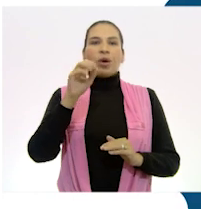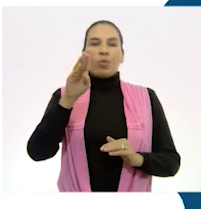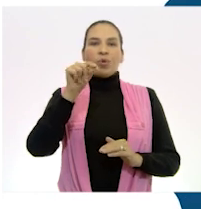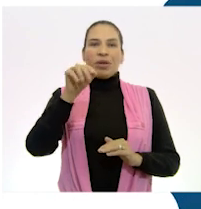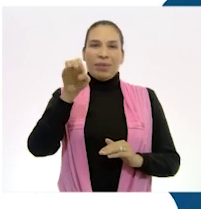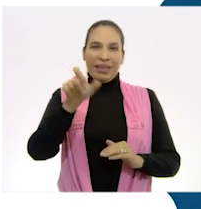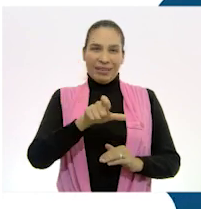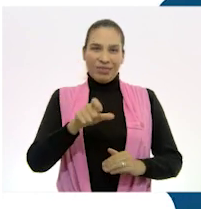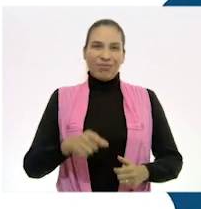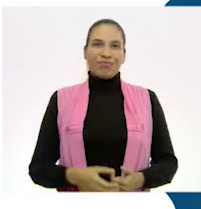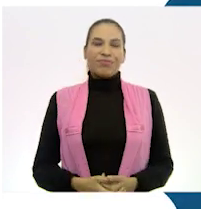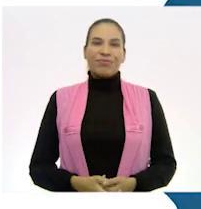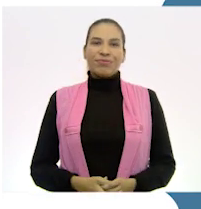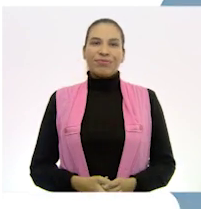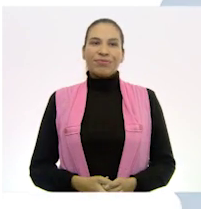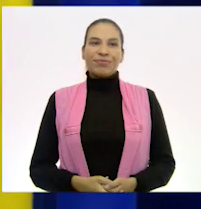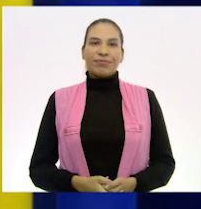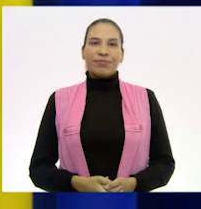aprendeencasa.sep.gov.mx.